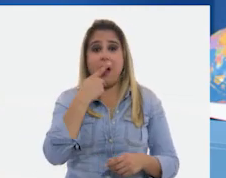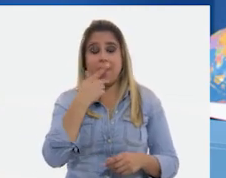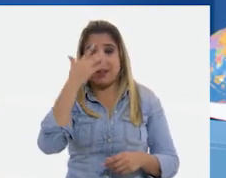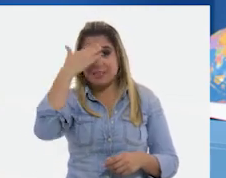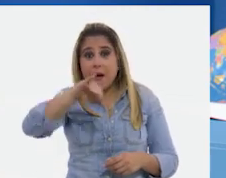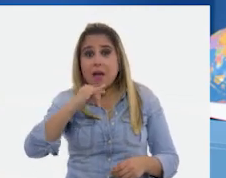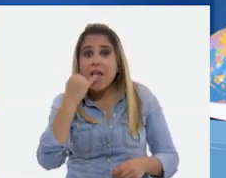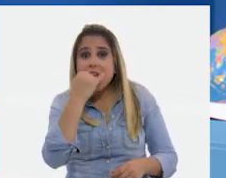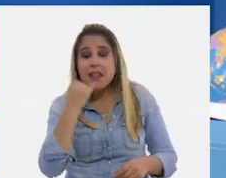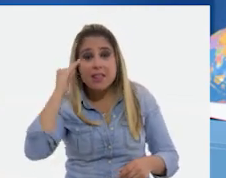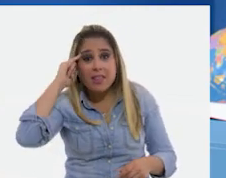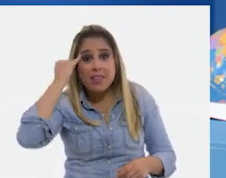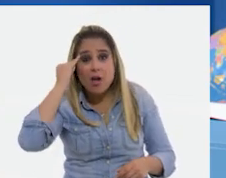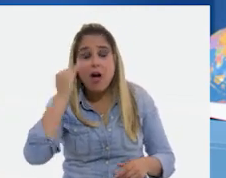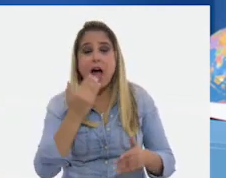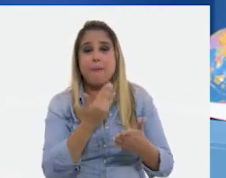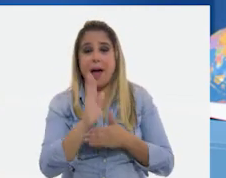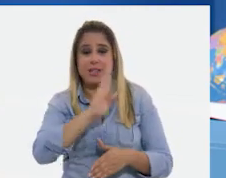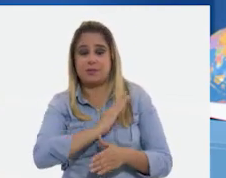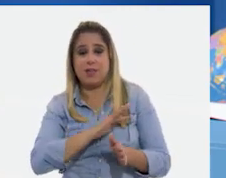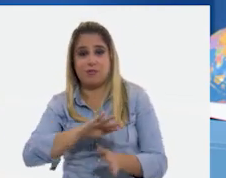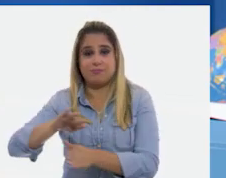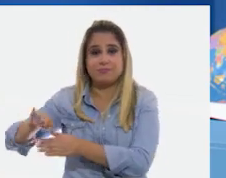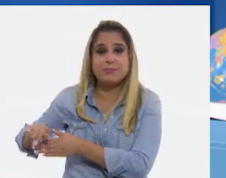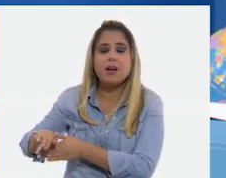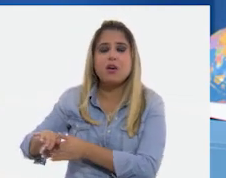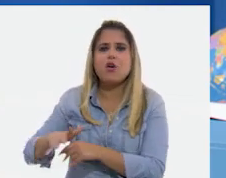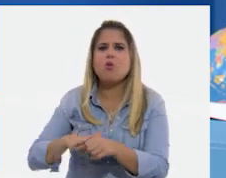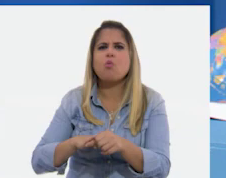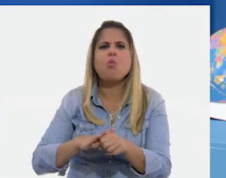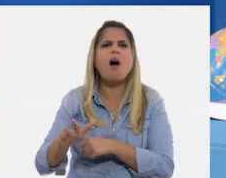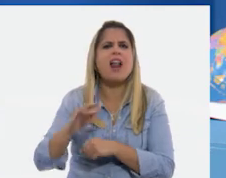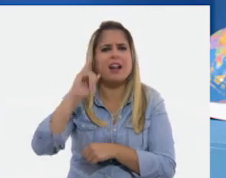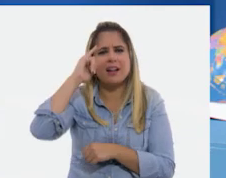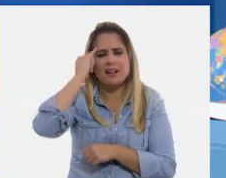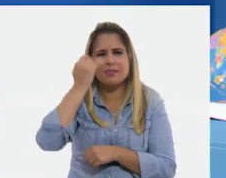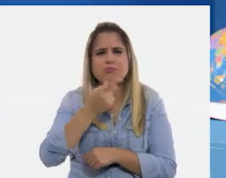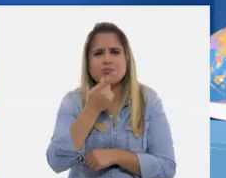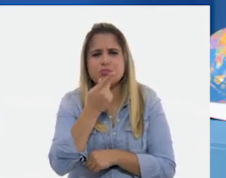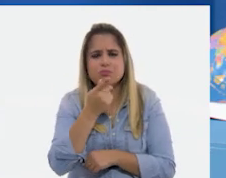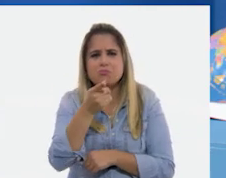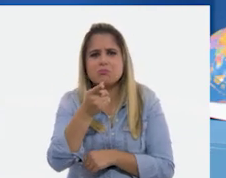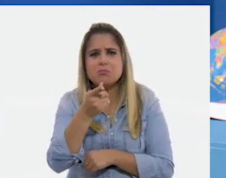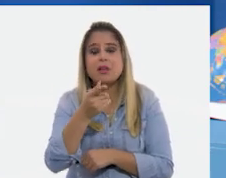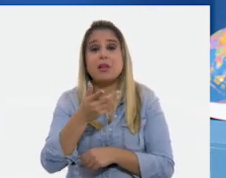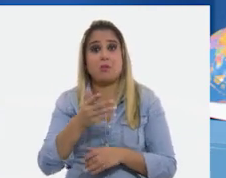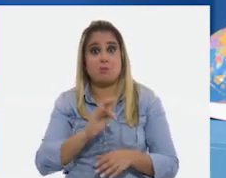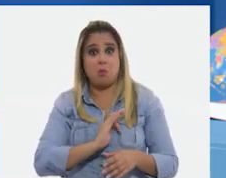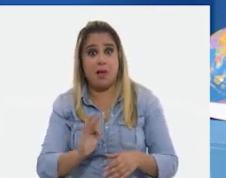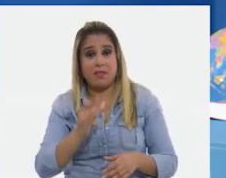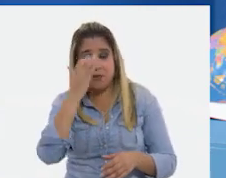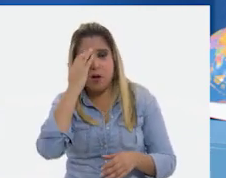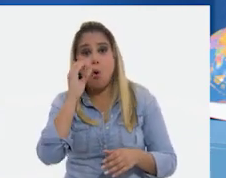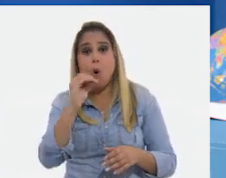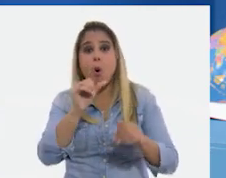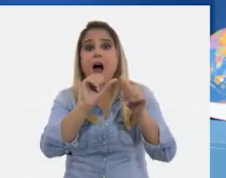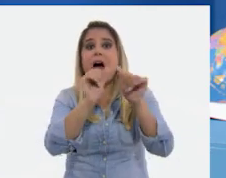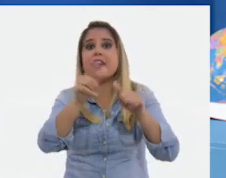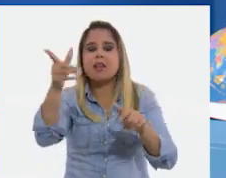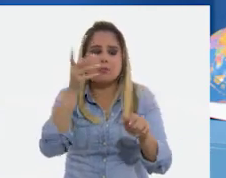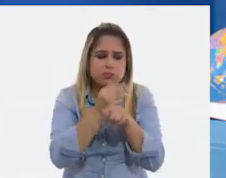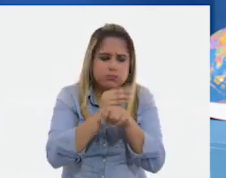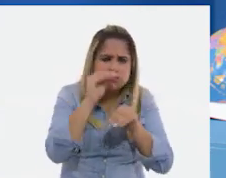indígena, además del español, ¿y cuál es? Si elaboran o conocen alguna artesanía,